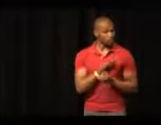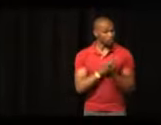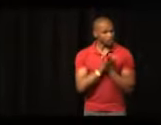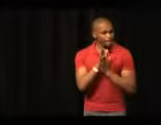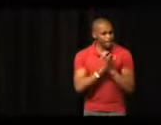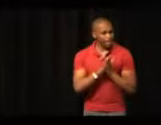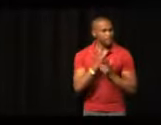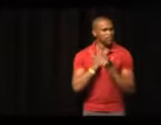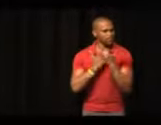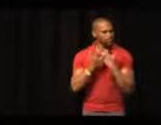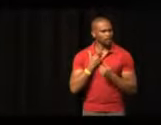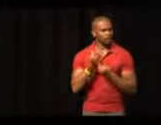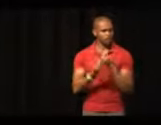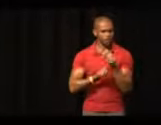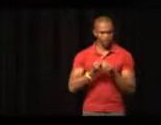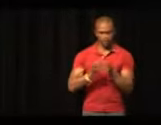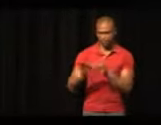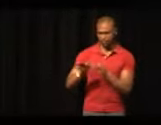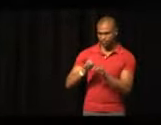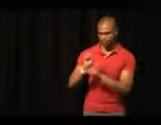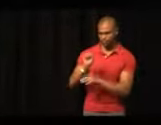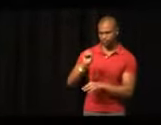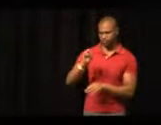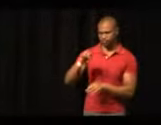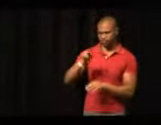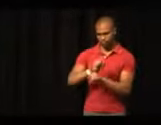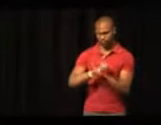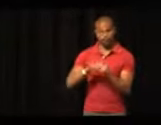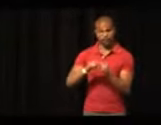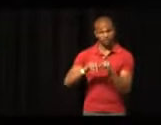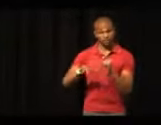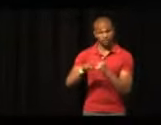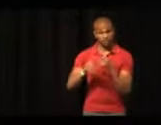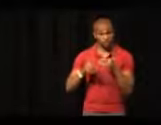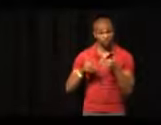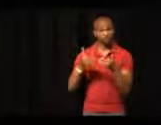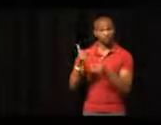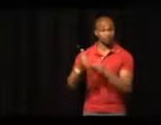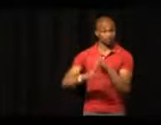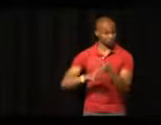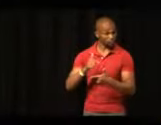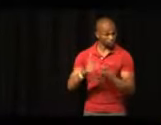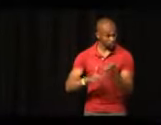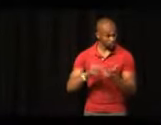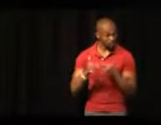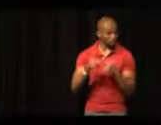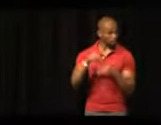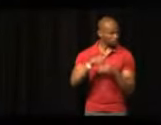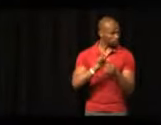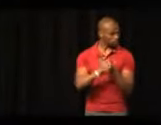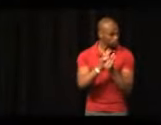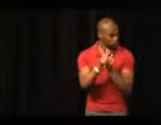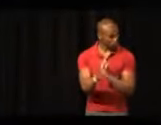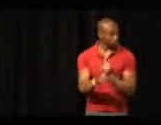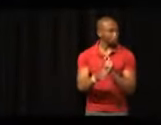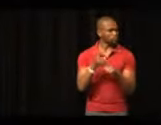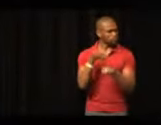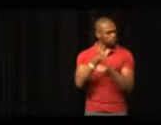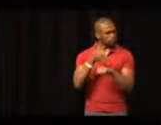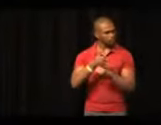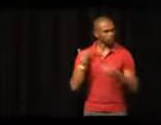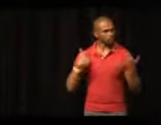nuestra expectativa como una organización de la sociedad civil que está empezando a trabajar un proyecto dentro del deporte, de